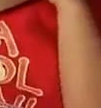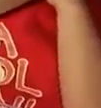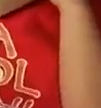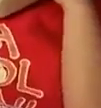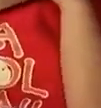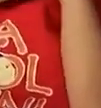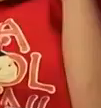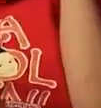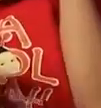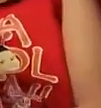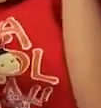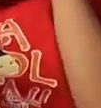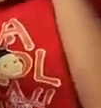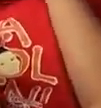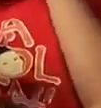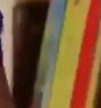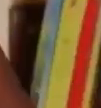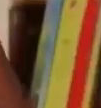me pongan